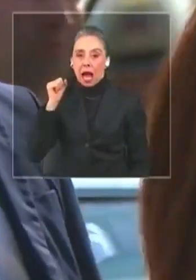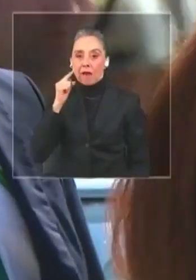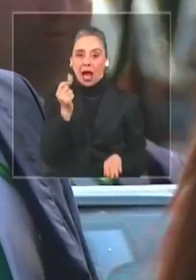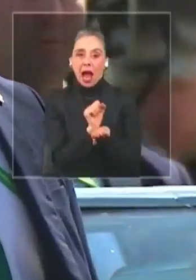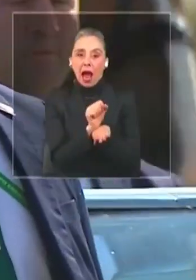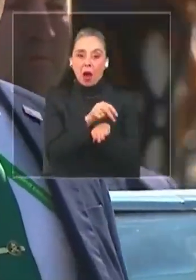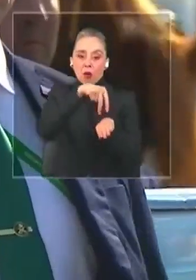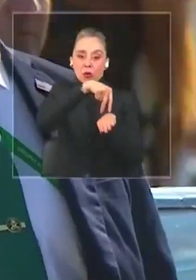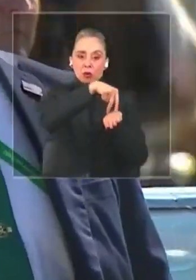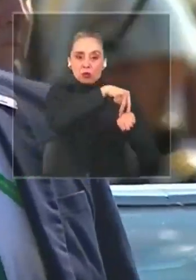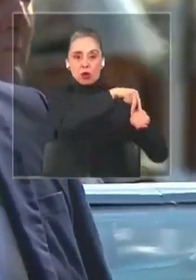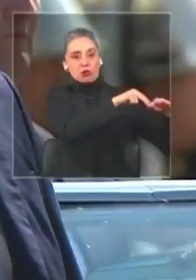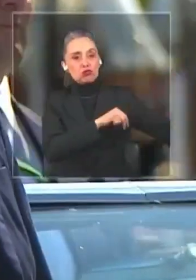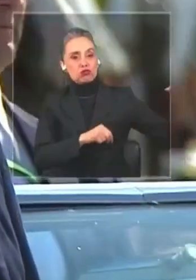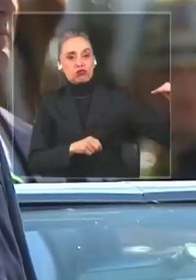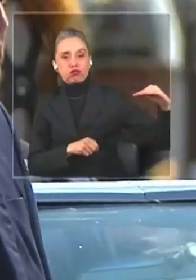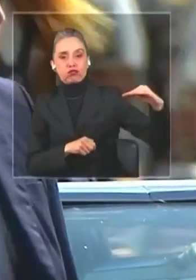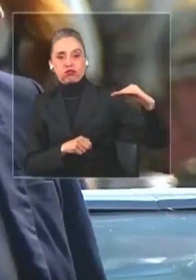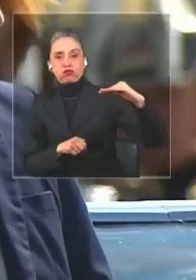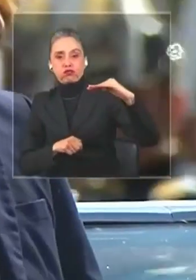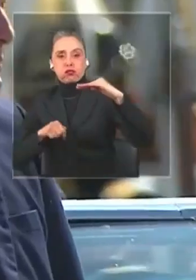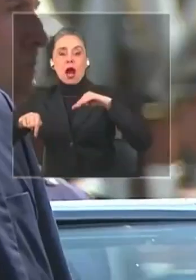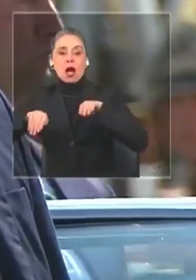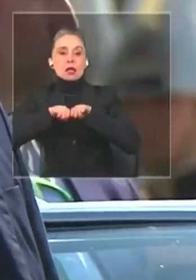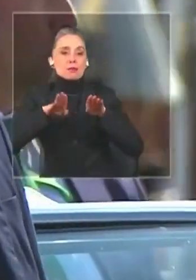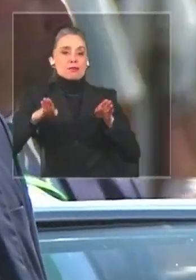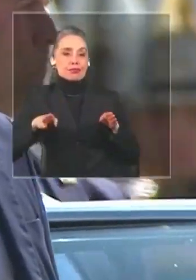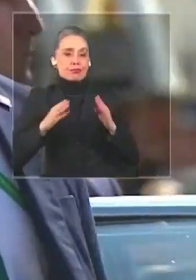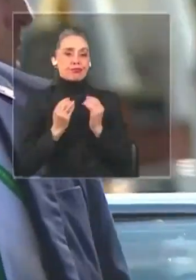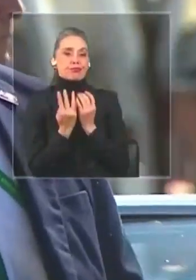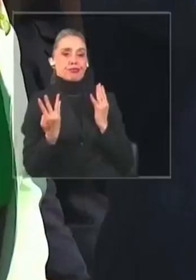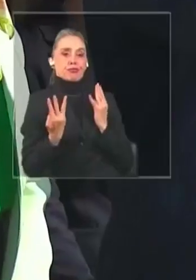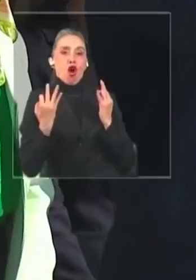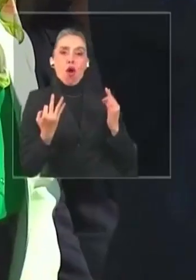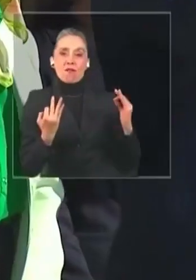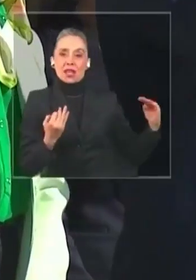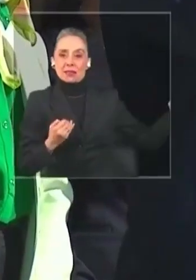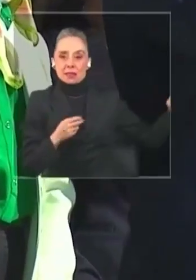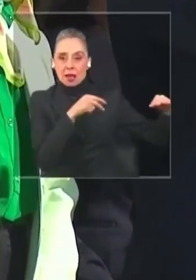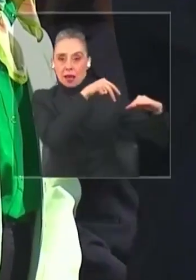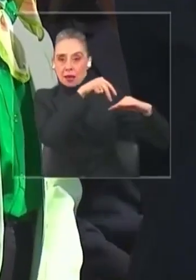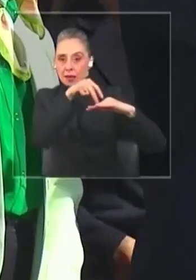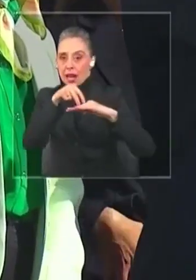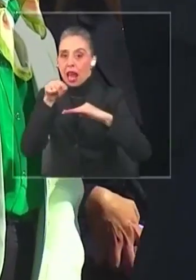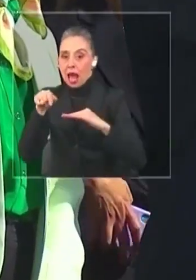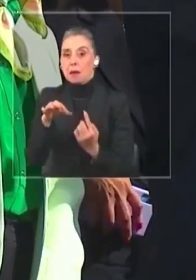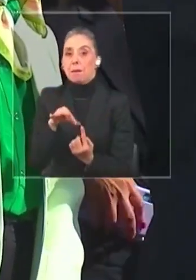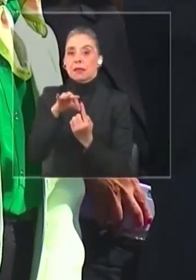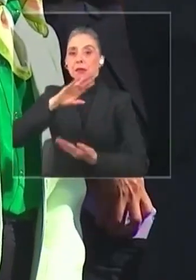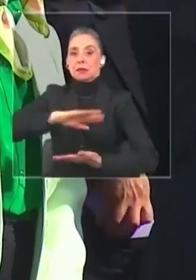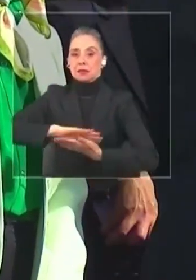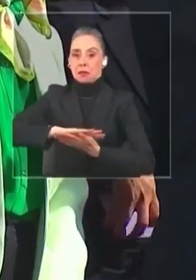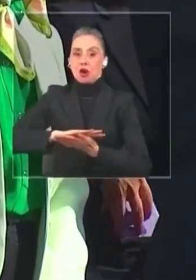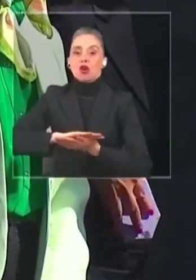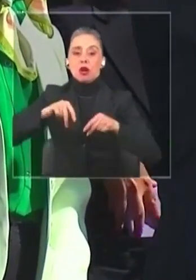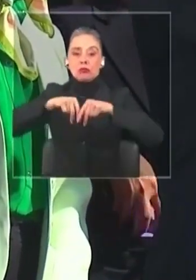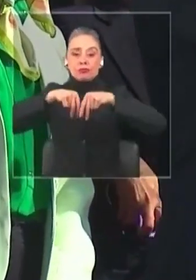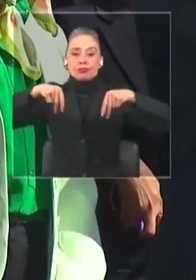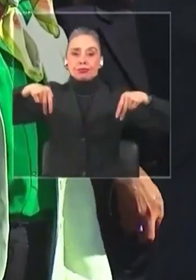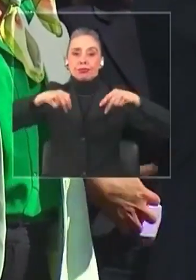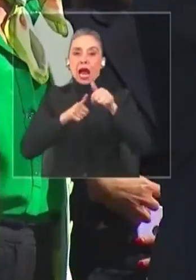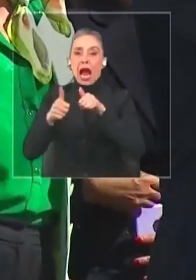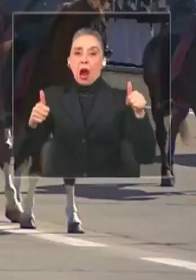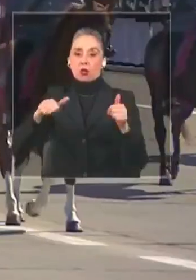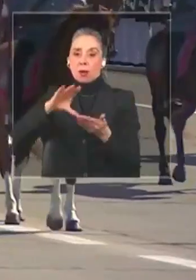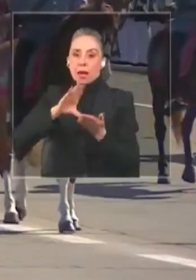viene rumbo a la testera oficial, donde obviamente se va a desarrollar la principal ceremonia. Lo esperan ya las autoridades